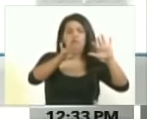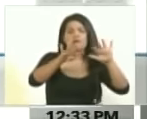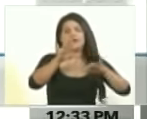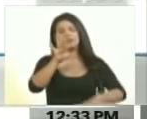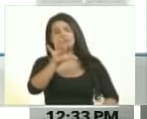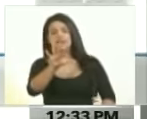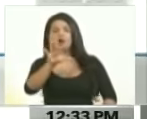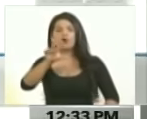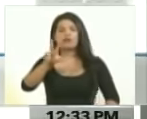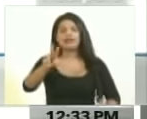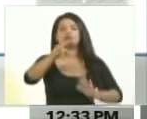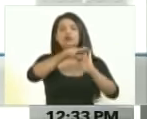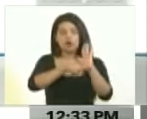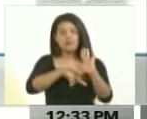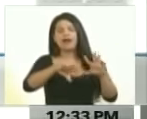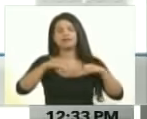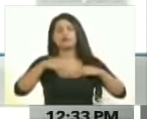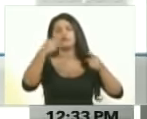normas.